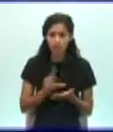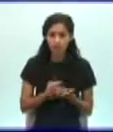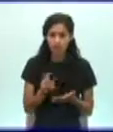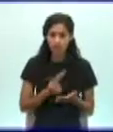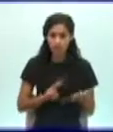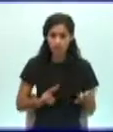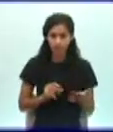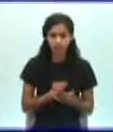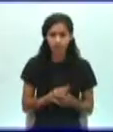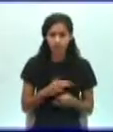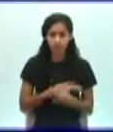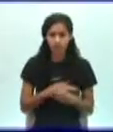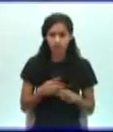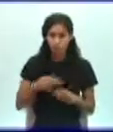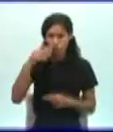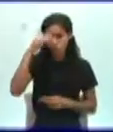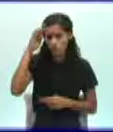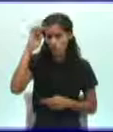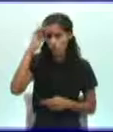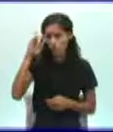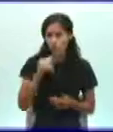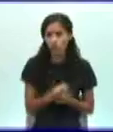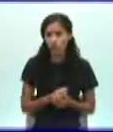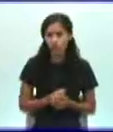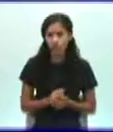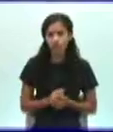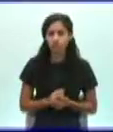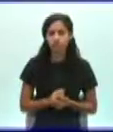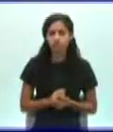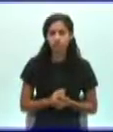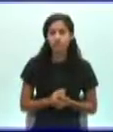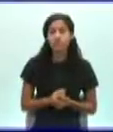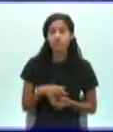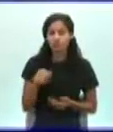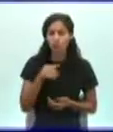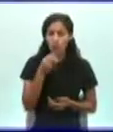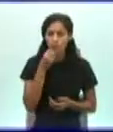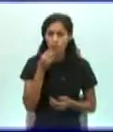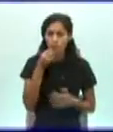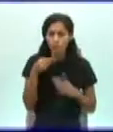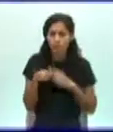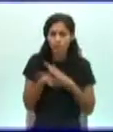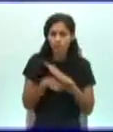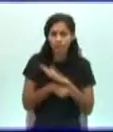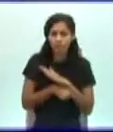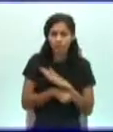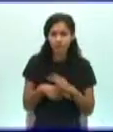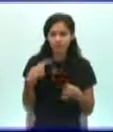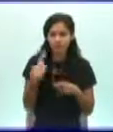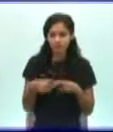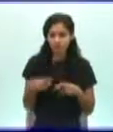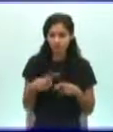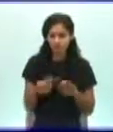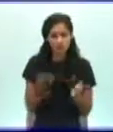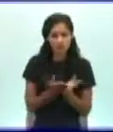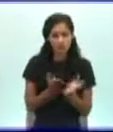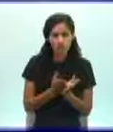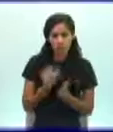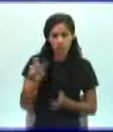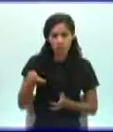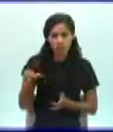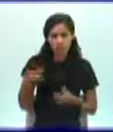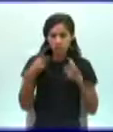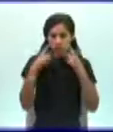de Historia de Cuba del nivel medio superior de colectivos de autores, que pueden profundizar en el trabajo con las personalidades